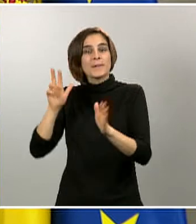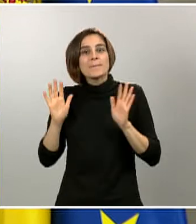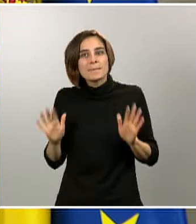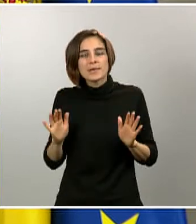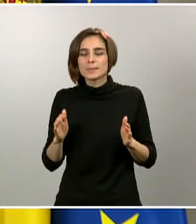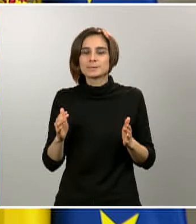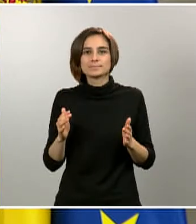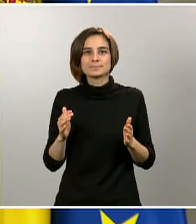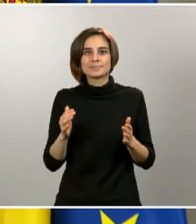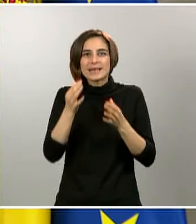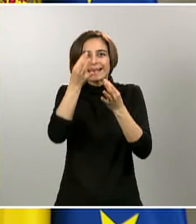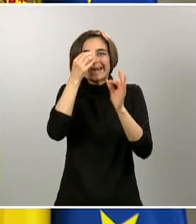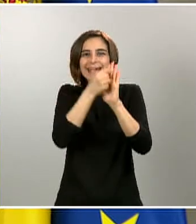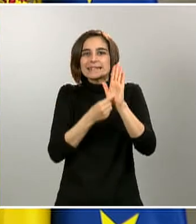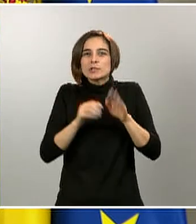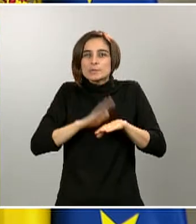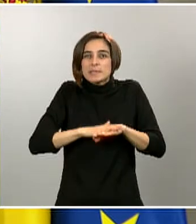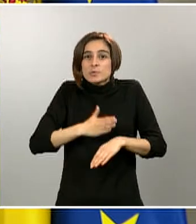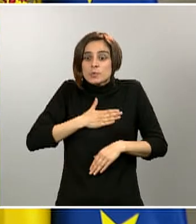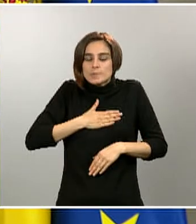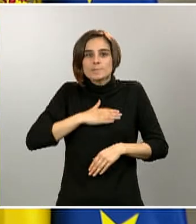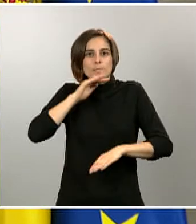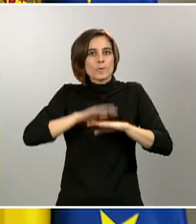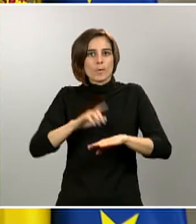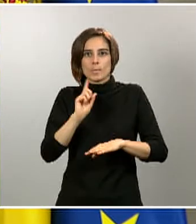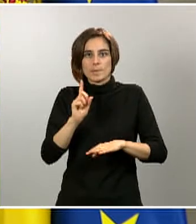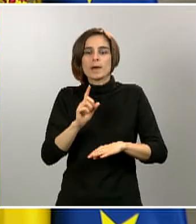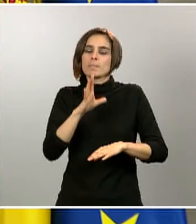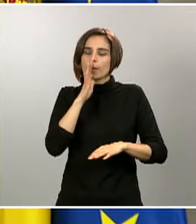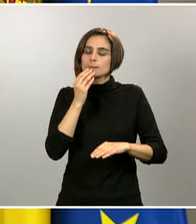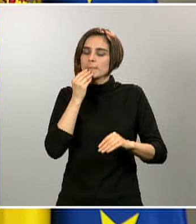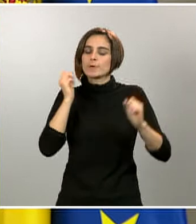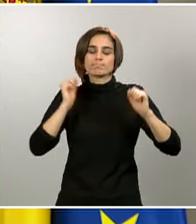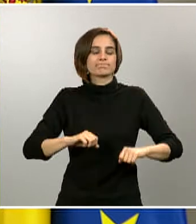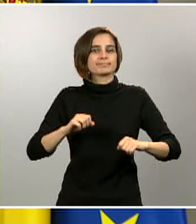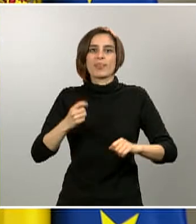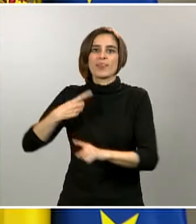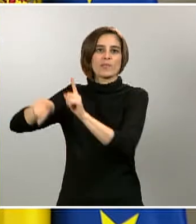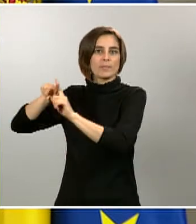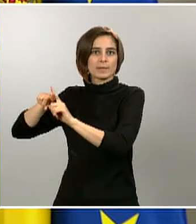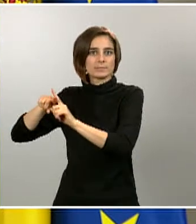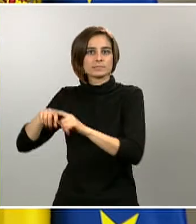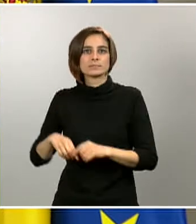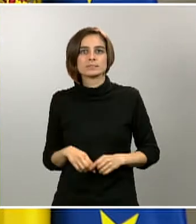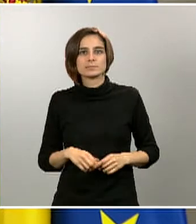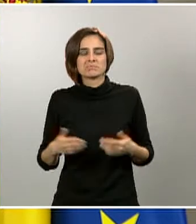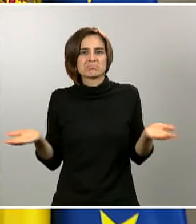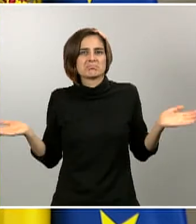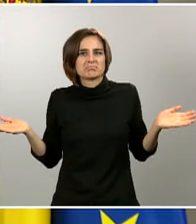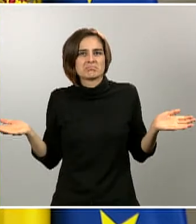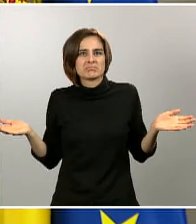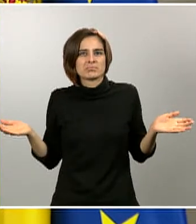habíamos diseñado. Y por eso acordamos devolver el producto, que es lo que hicimos. Y no ha habido ocultación de ninguna cuestión, pero tampoco va a